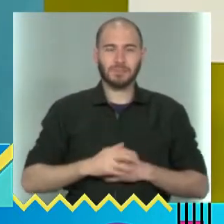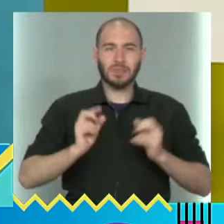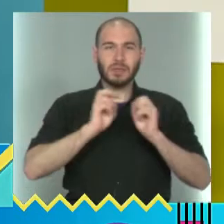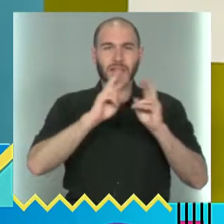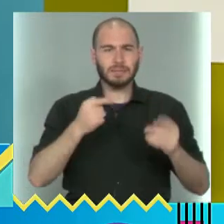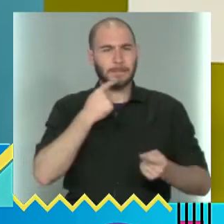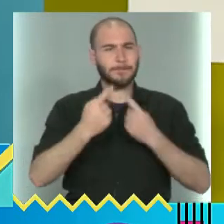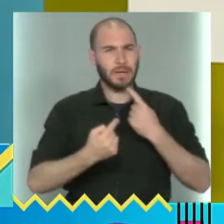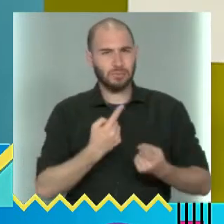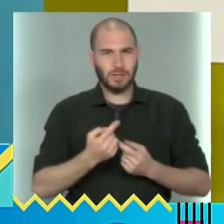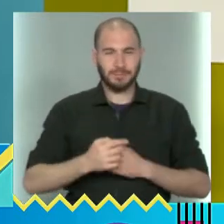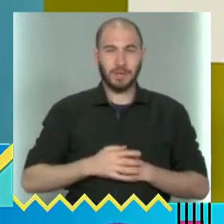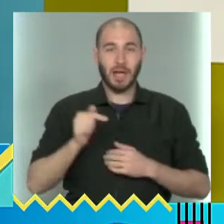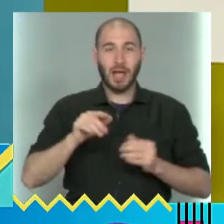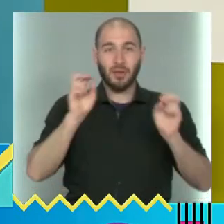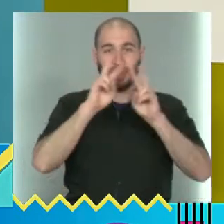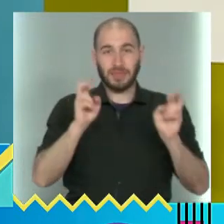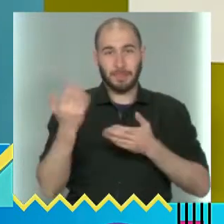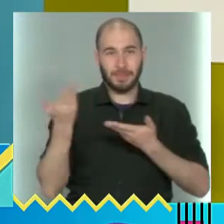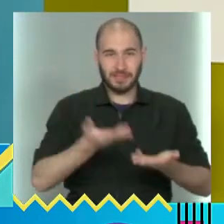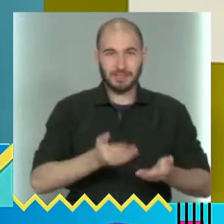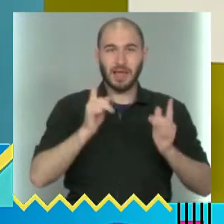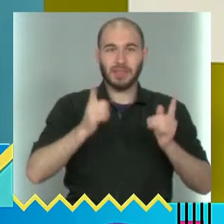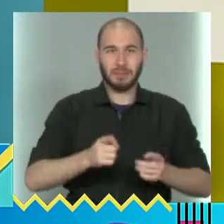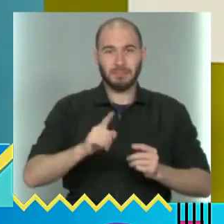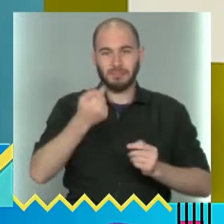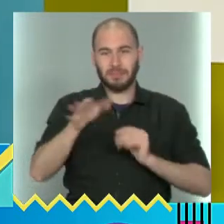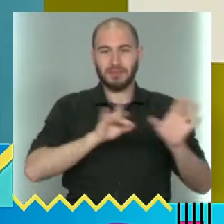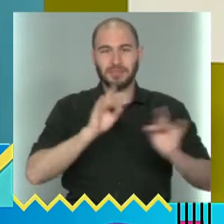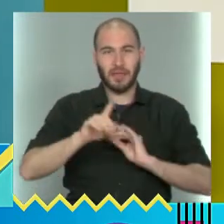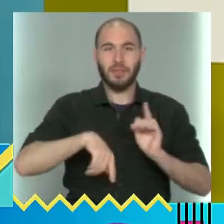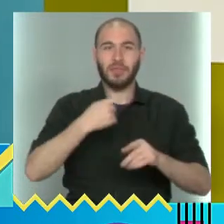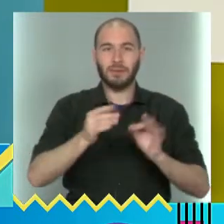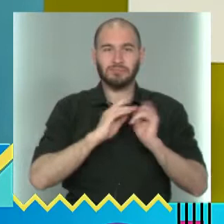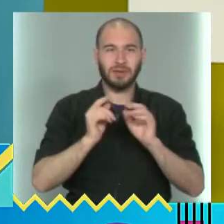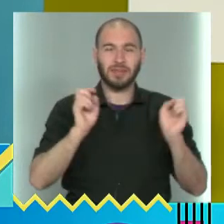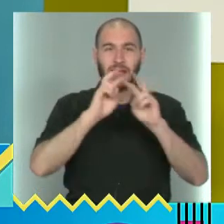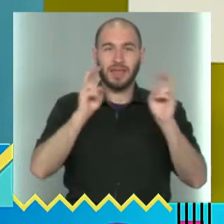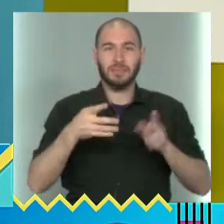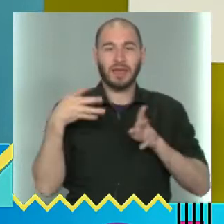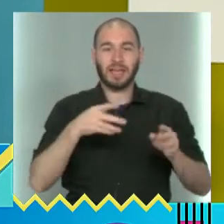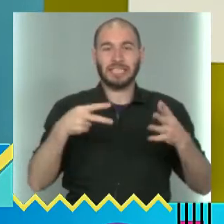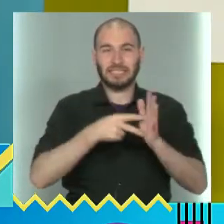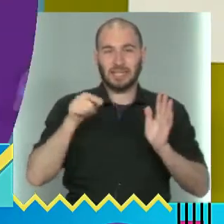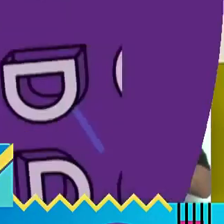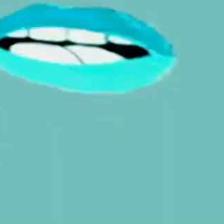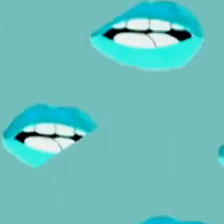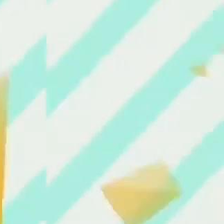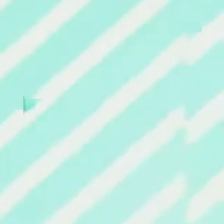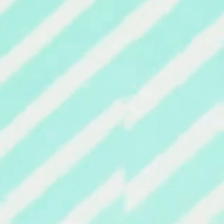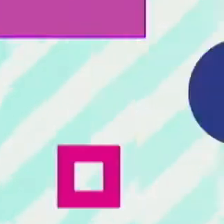a cuestionarnos, como lo decíamos. Presentamos el clip y presentamos nuestros invitados para poder debatir acerca de la guerra en Siria.